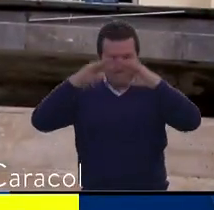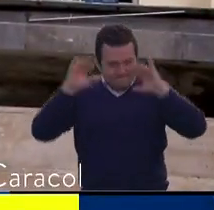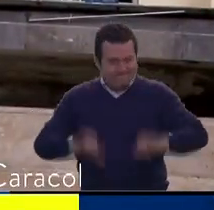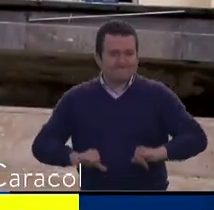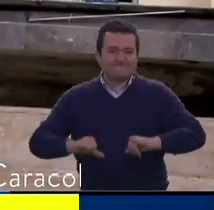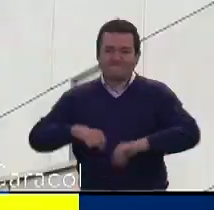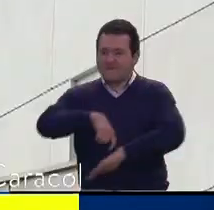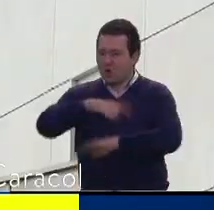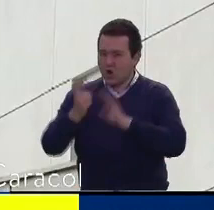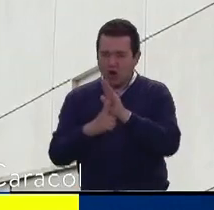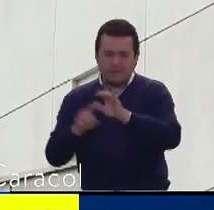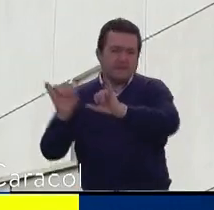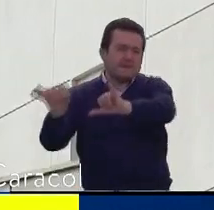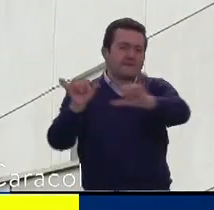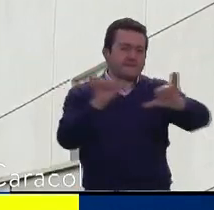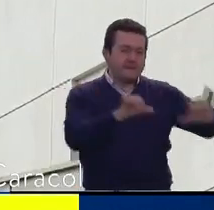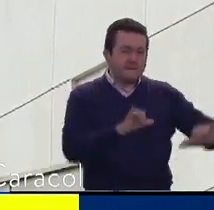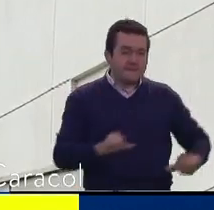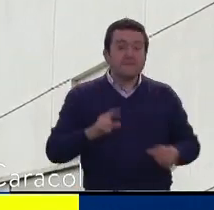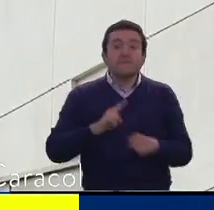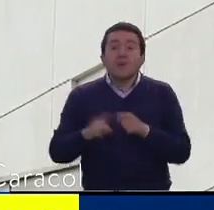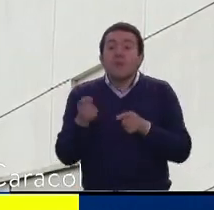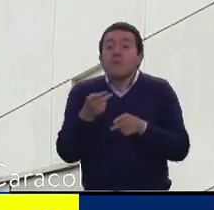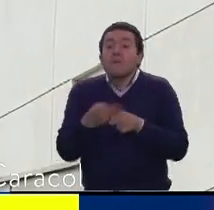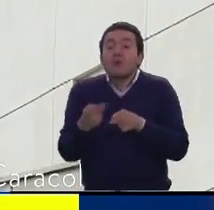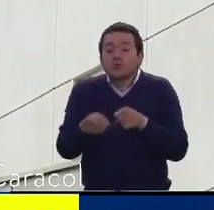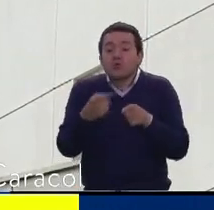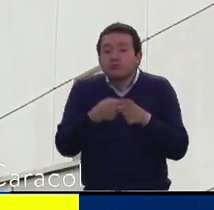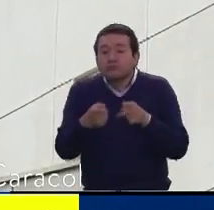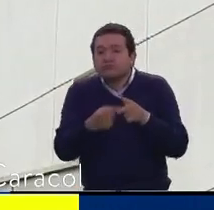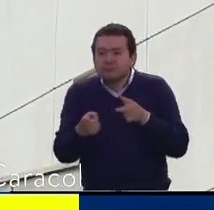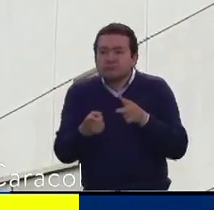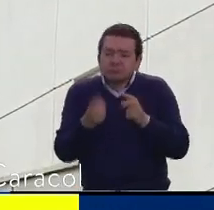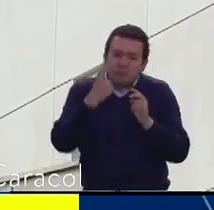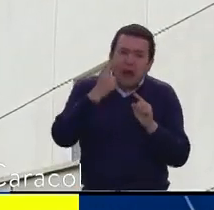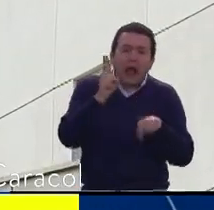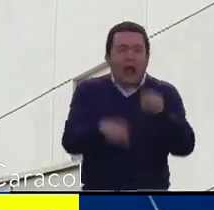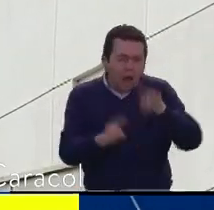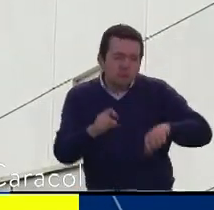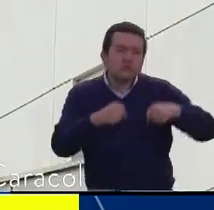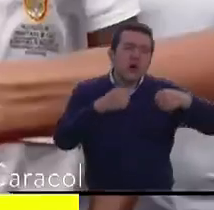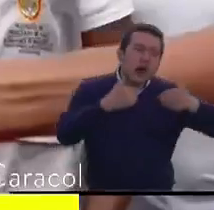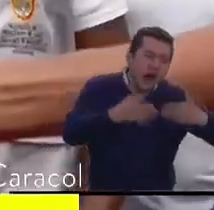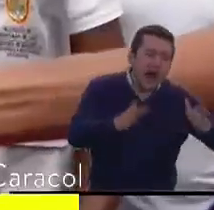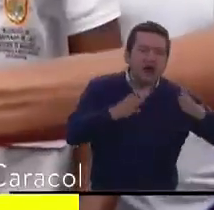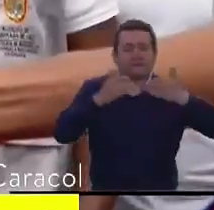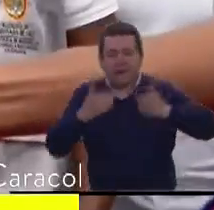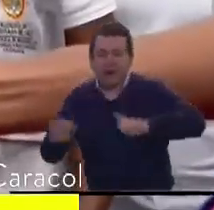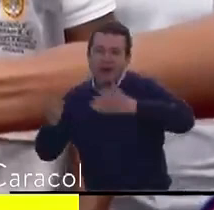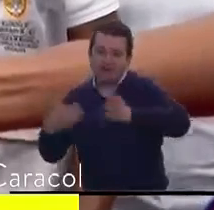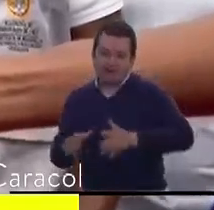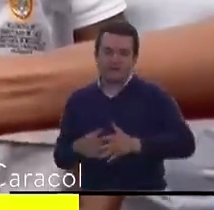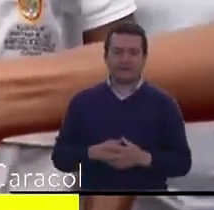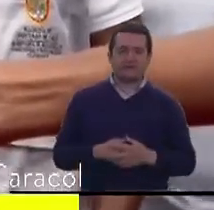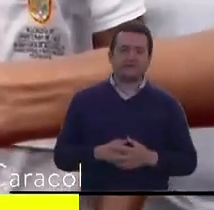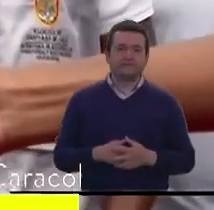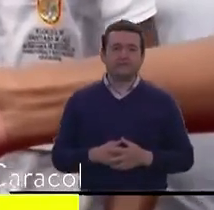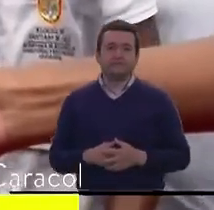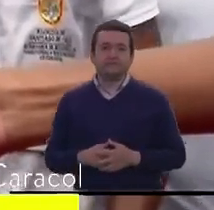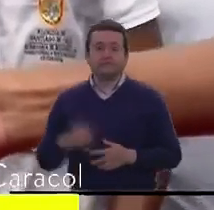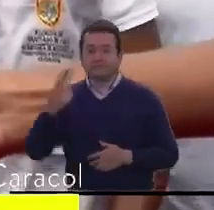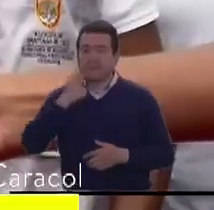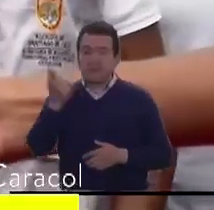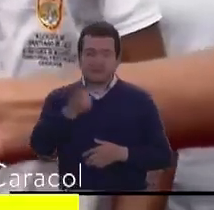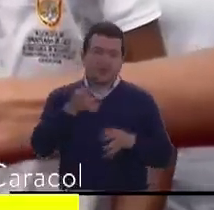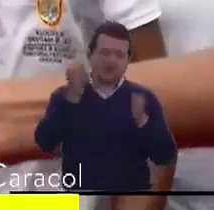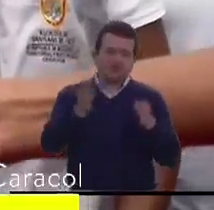medidas con respecto a los nuevos negocios reabiertos. Nosotros llegamos a un